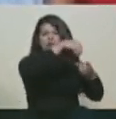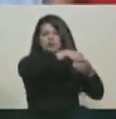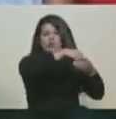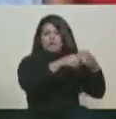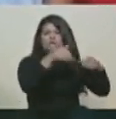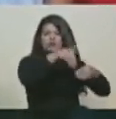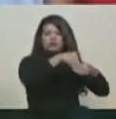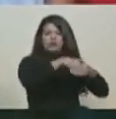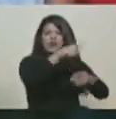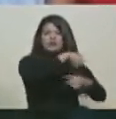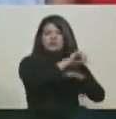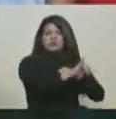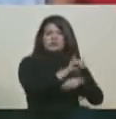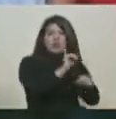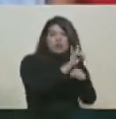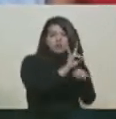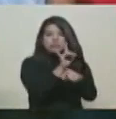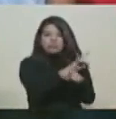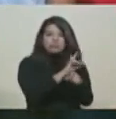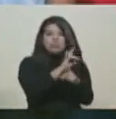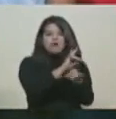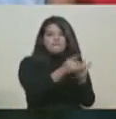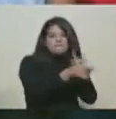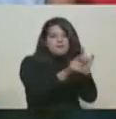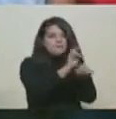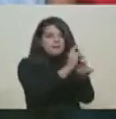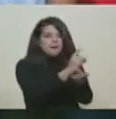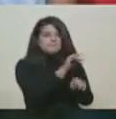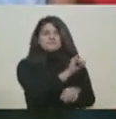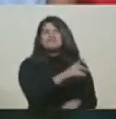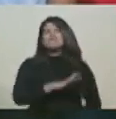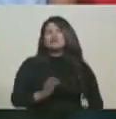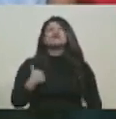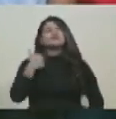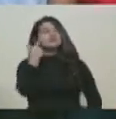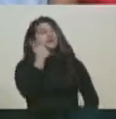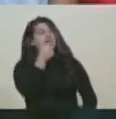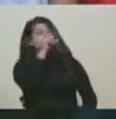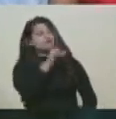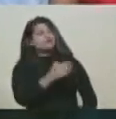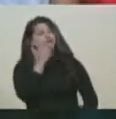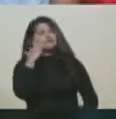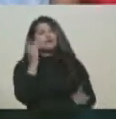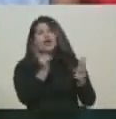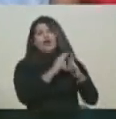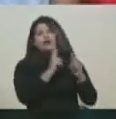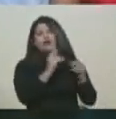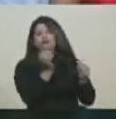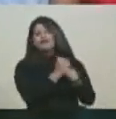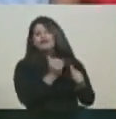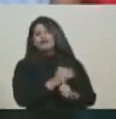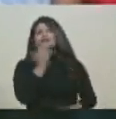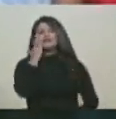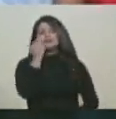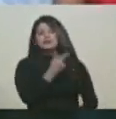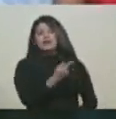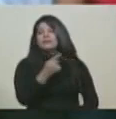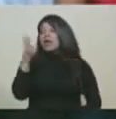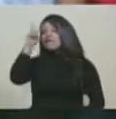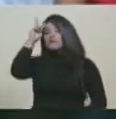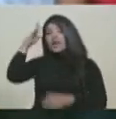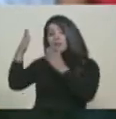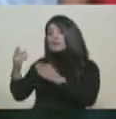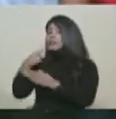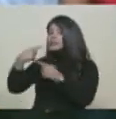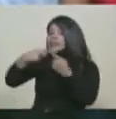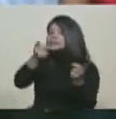ellos. Nosotros sabemos quiénes son ellos. Por eso lo que el llamado de Vilma Mora. No nos